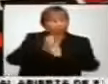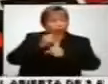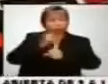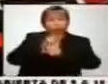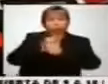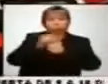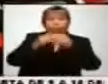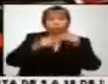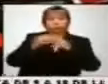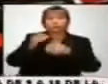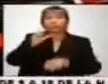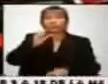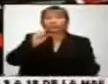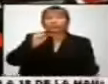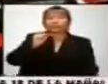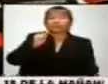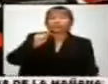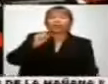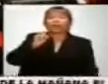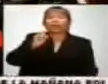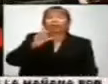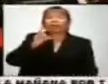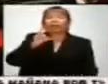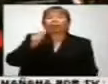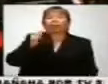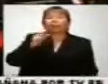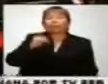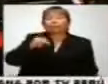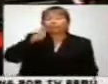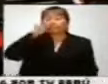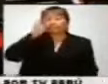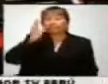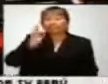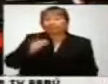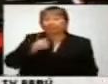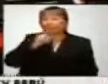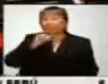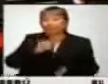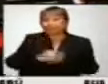hicimos para Southern Perú, asociados con CIM Vizcarra,